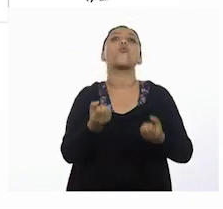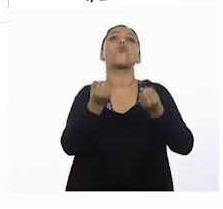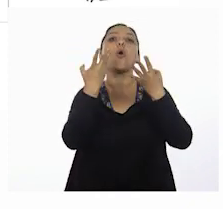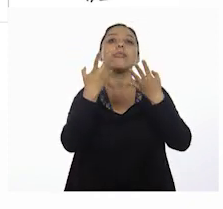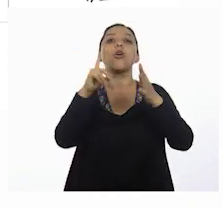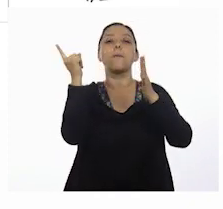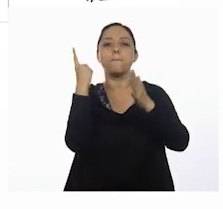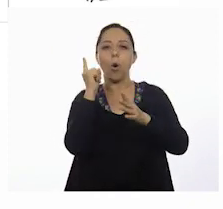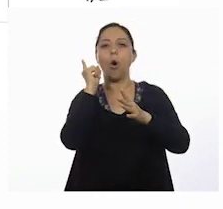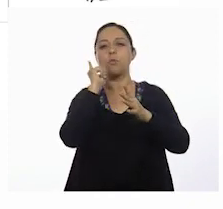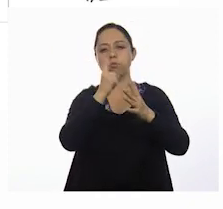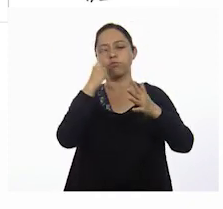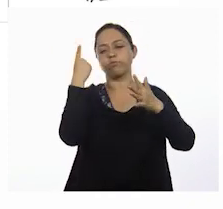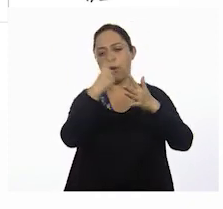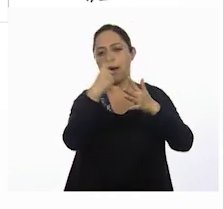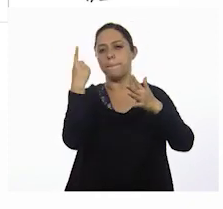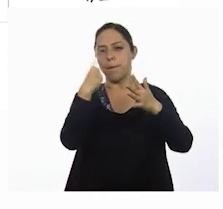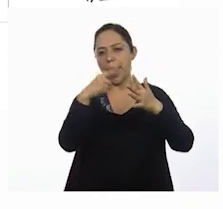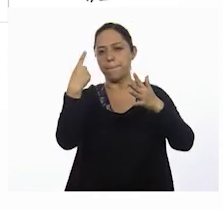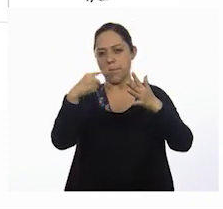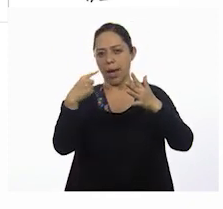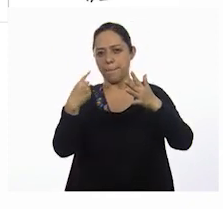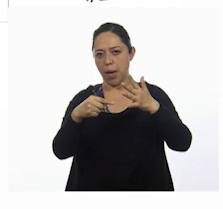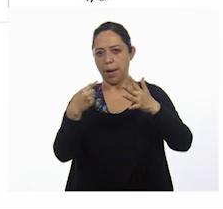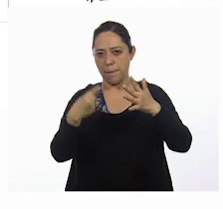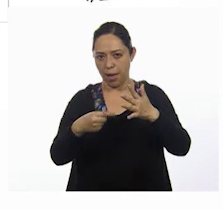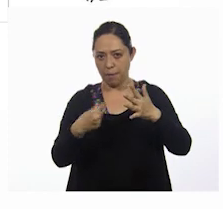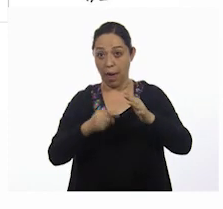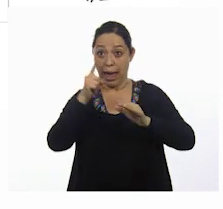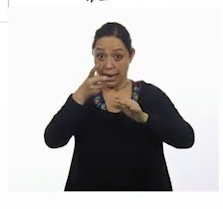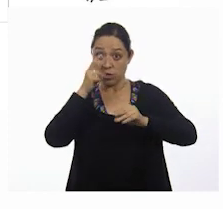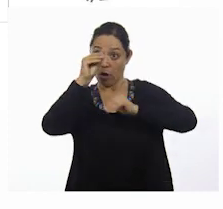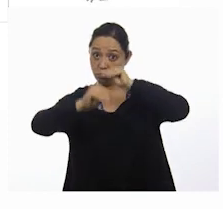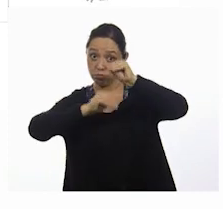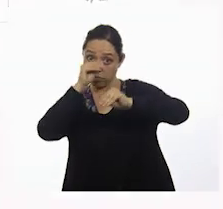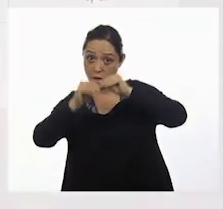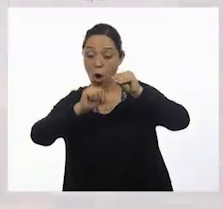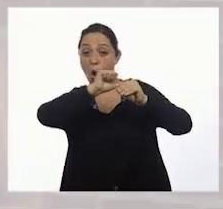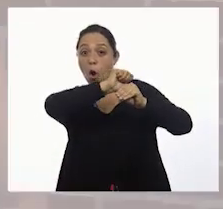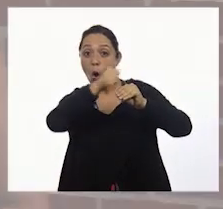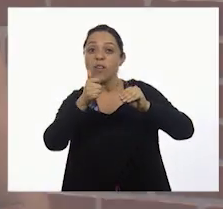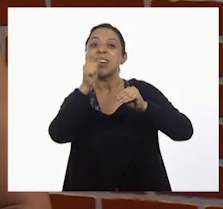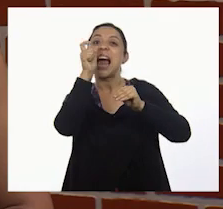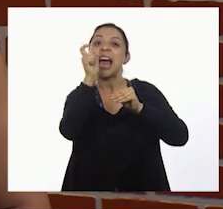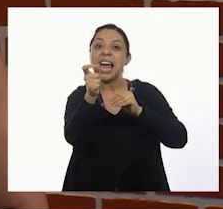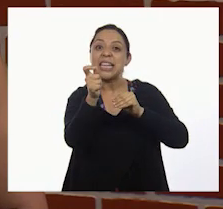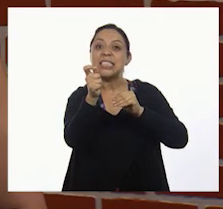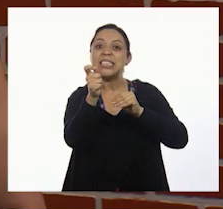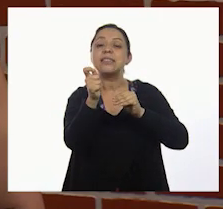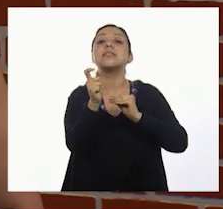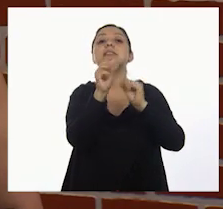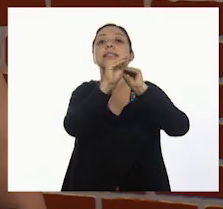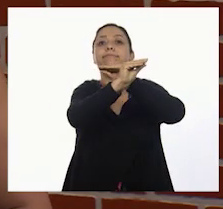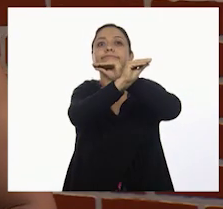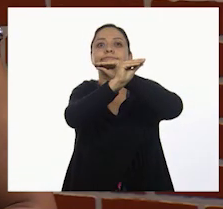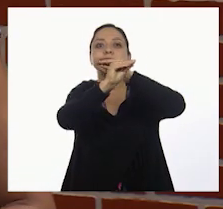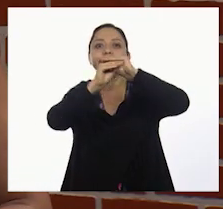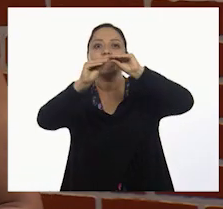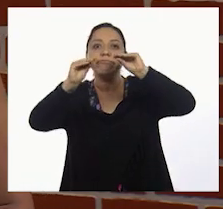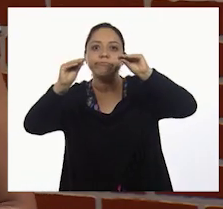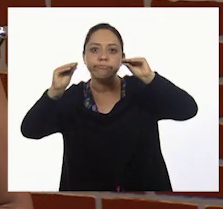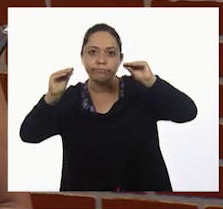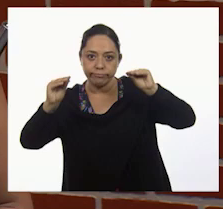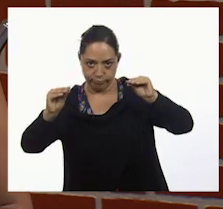pulsos de las figuras musicales, vamos a completarla con otra columna más, que serán los silencios correspondientes